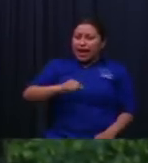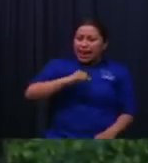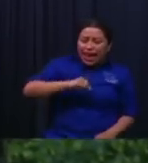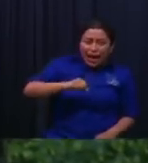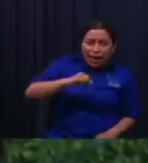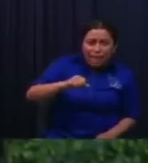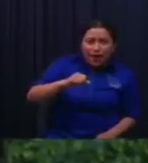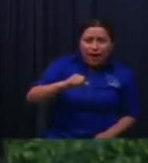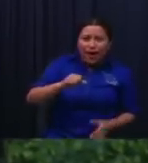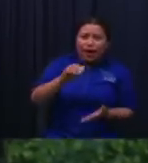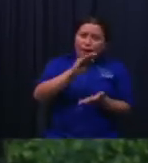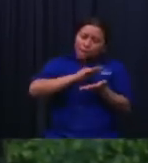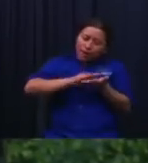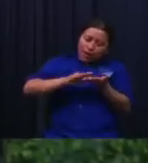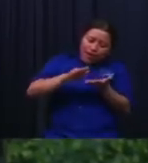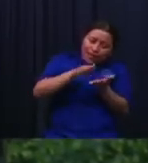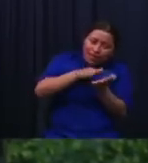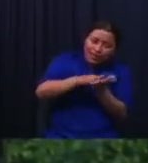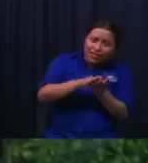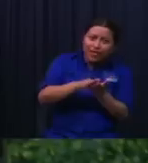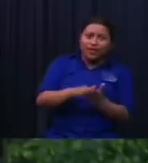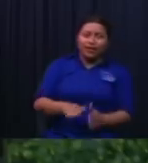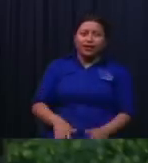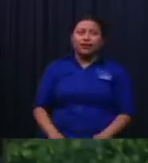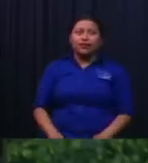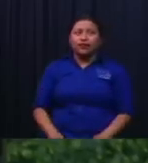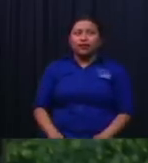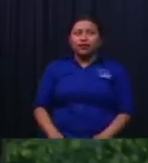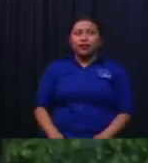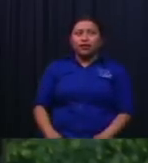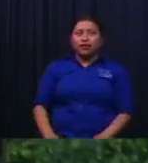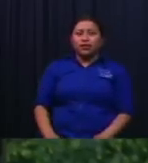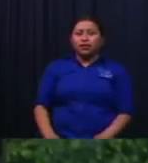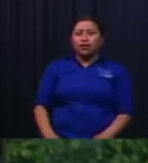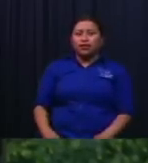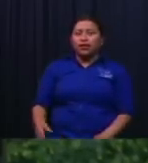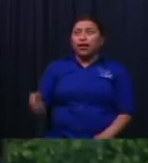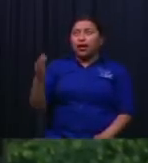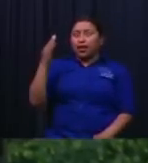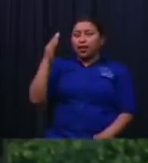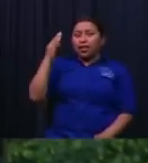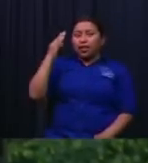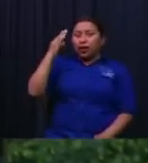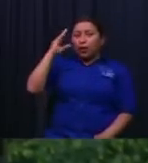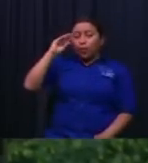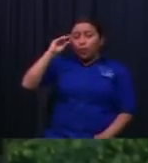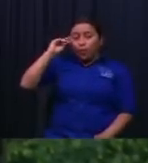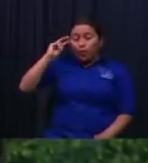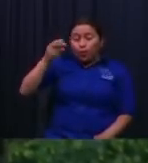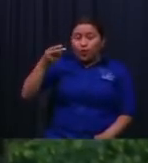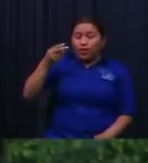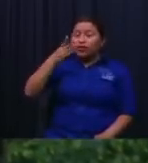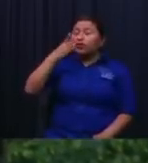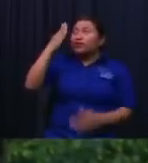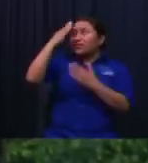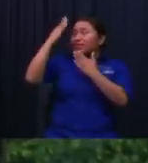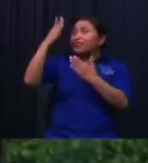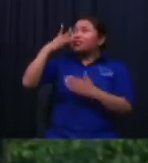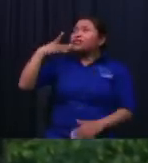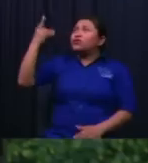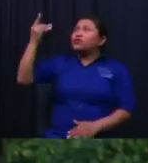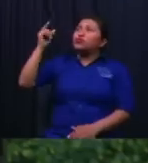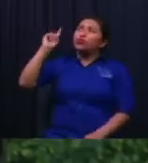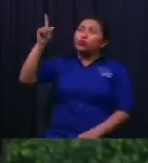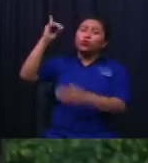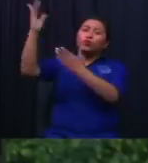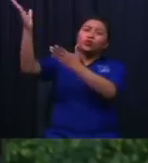ayuda. Pues bendito sea Dios, el Señor ha concedido que uno le ponga ayuda a la amada, ¿verdad? Pero aún así no dejan de